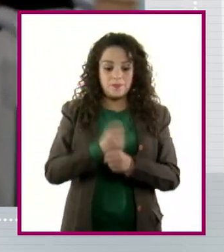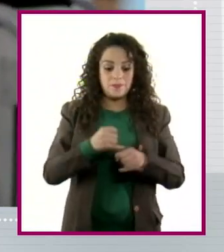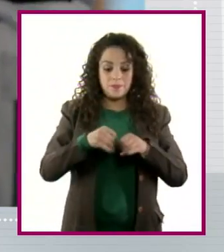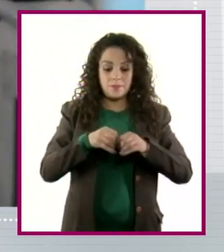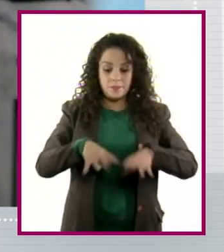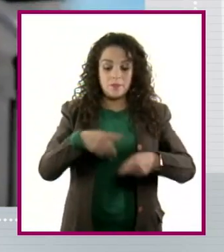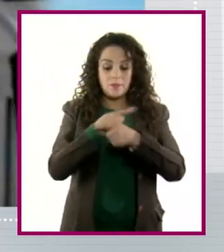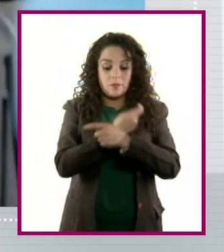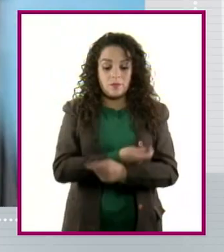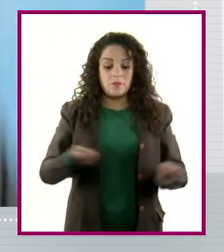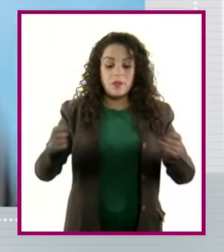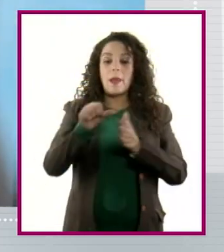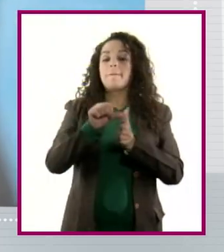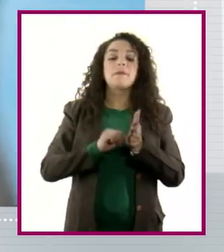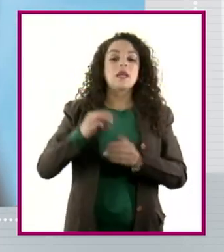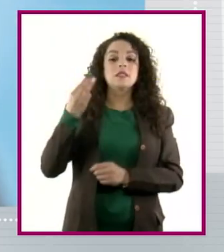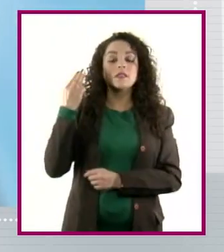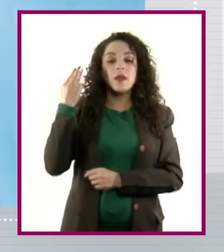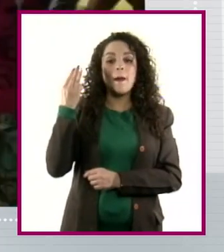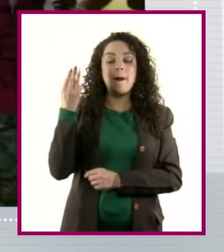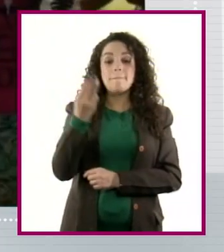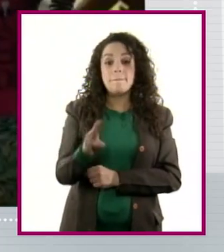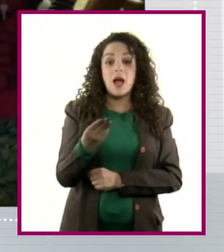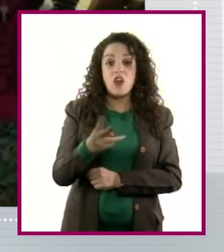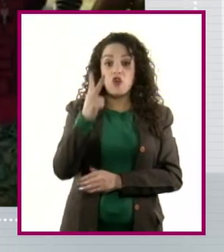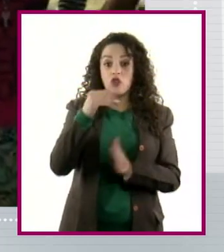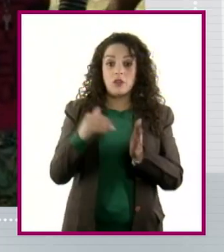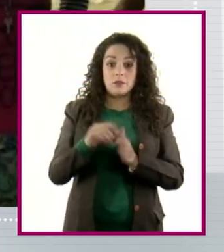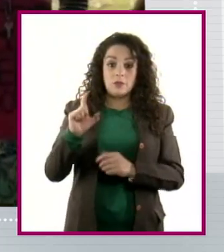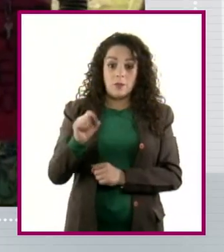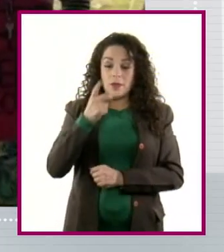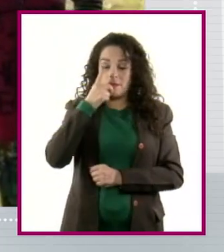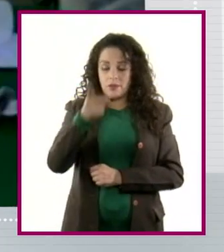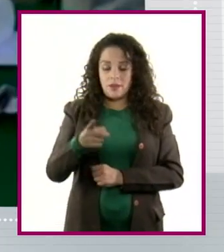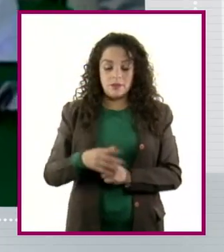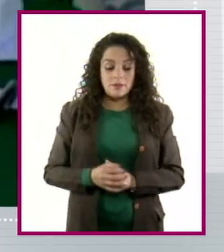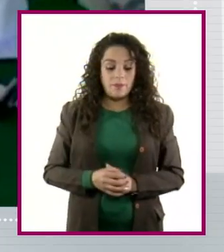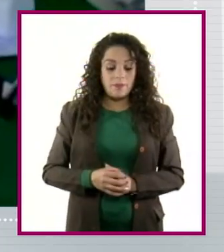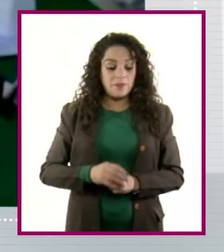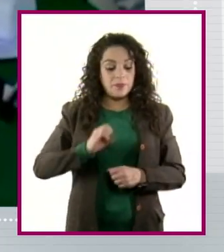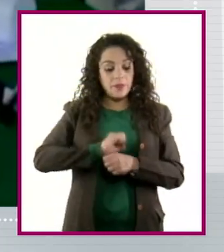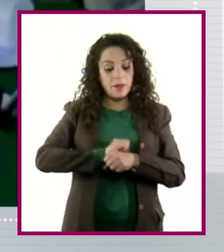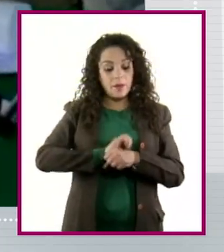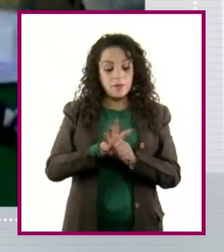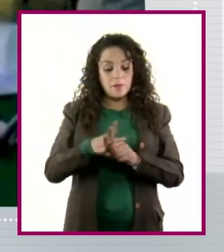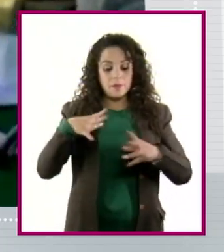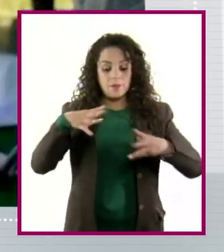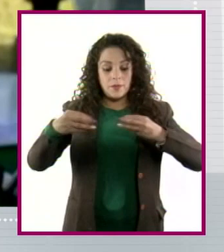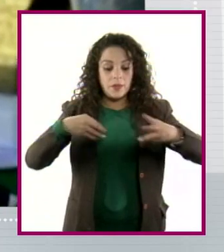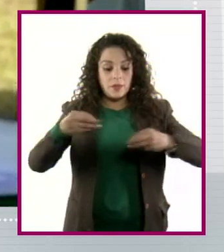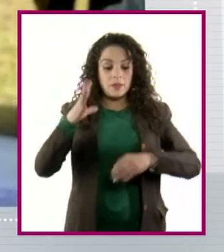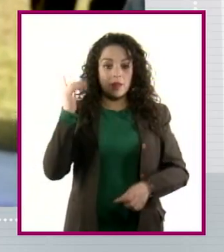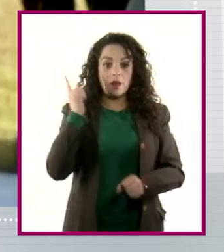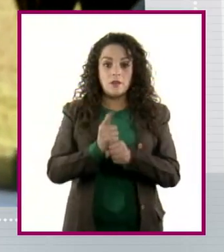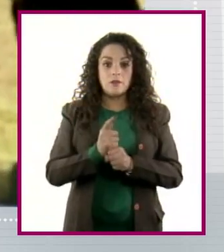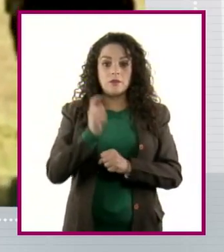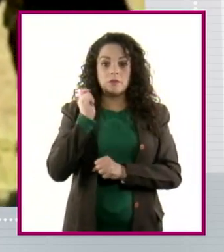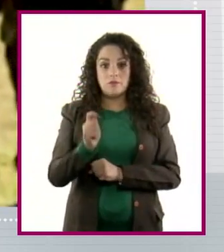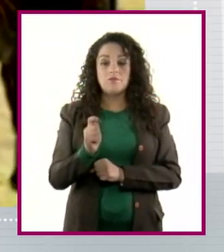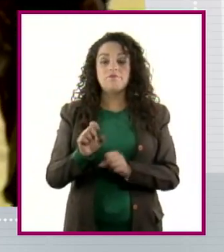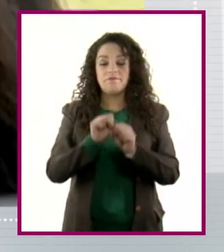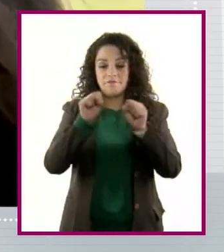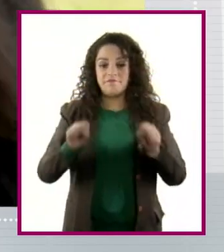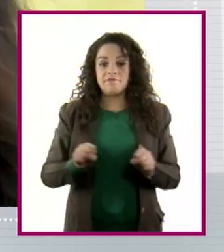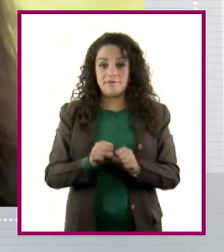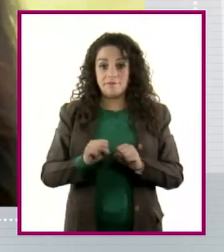conocer en mayo del 2020, la plataforma expresó que la pandemia ha redescubierto a través de los ya débiles sistemas de